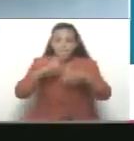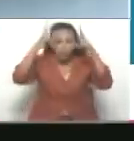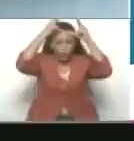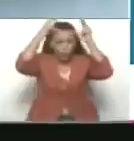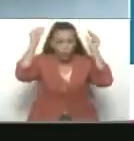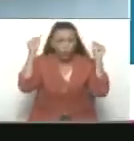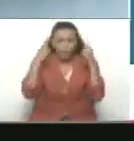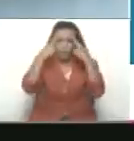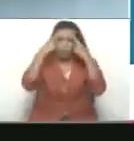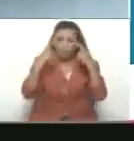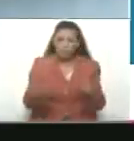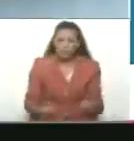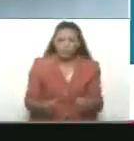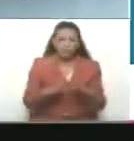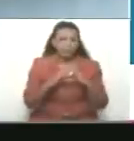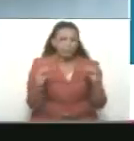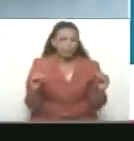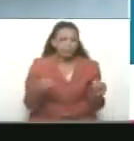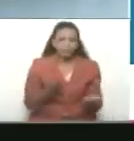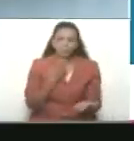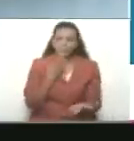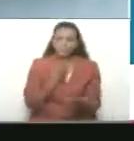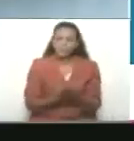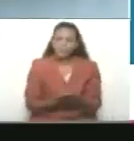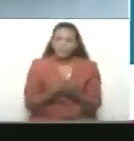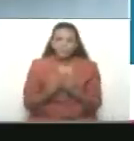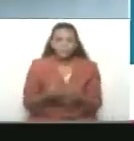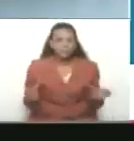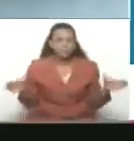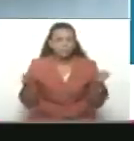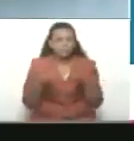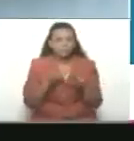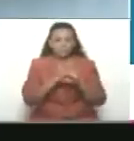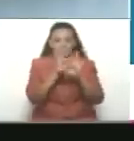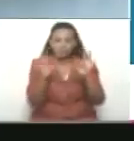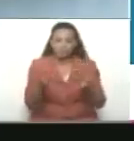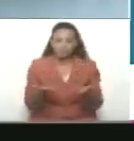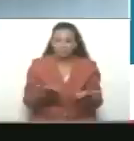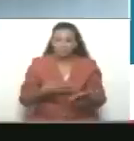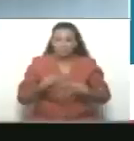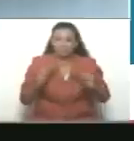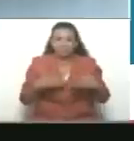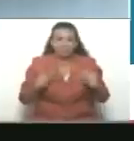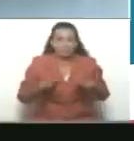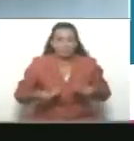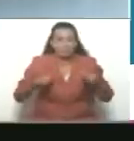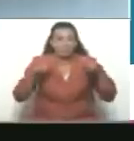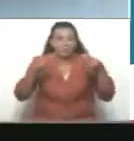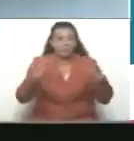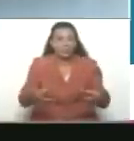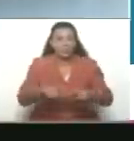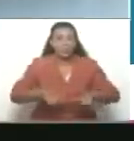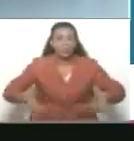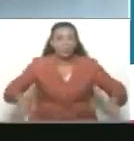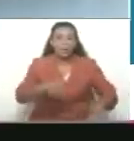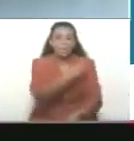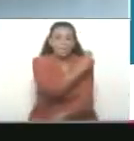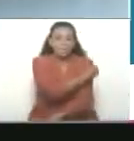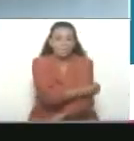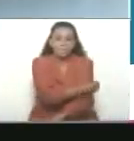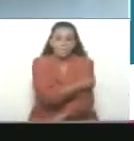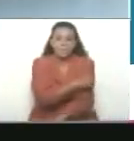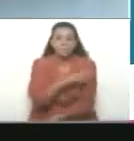personal profesional a todos una gran felicidad de entregar este Hospital